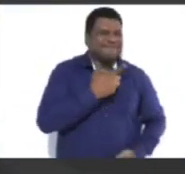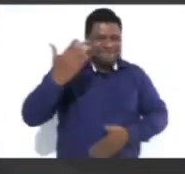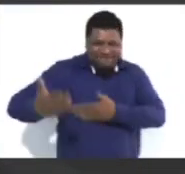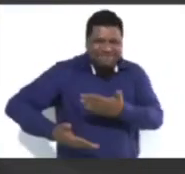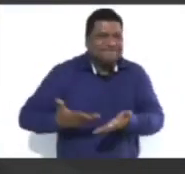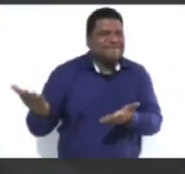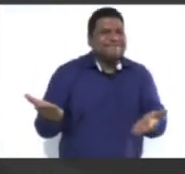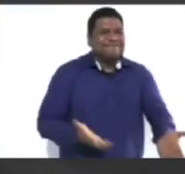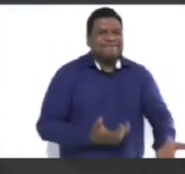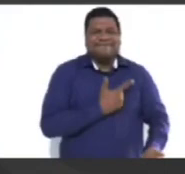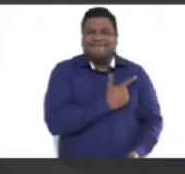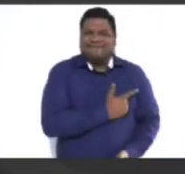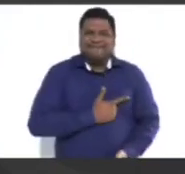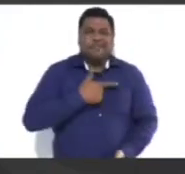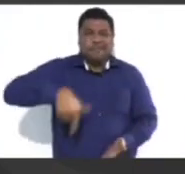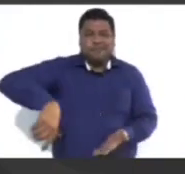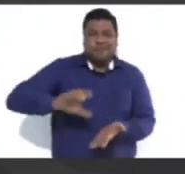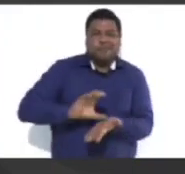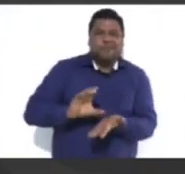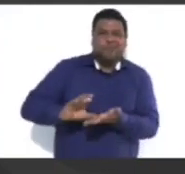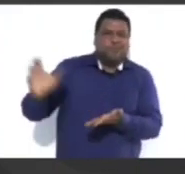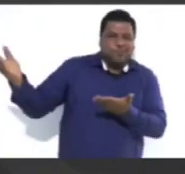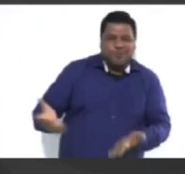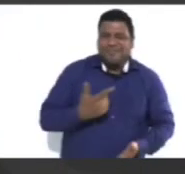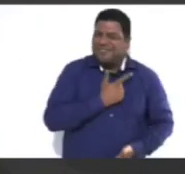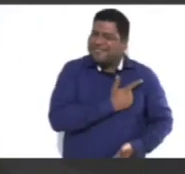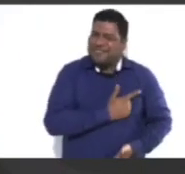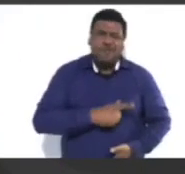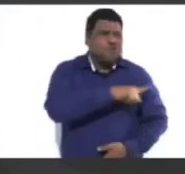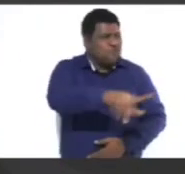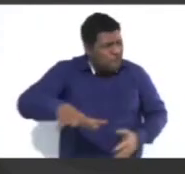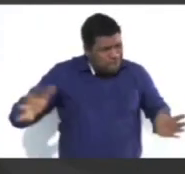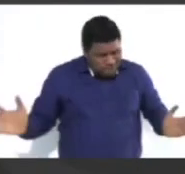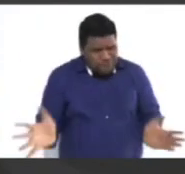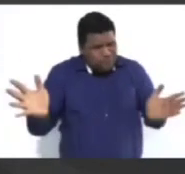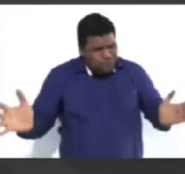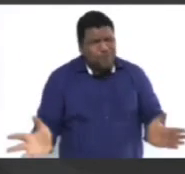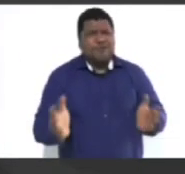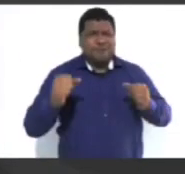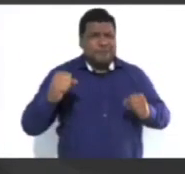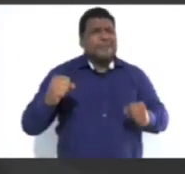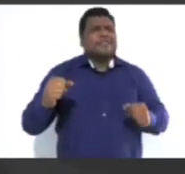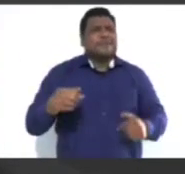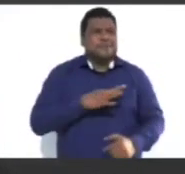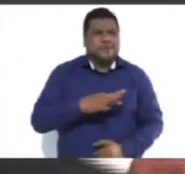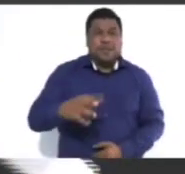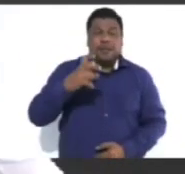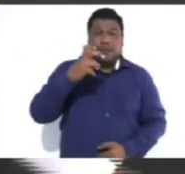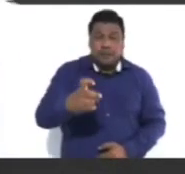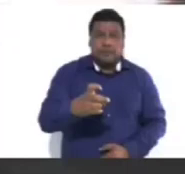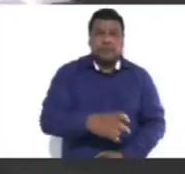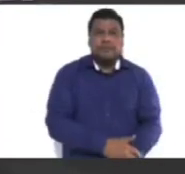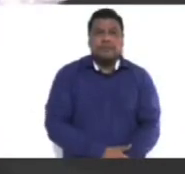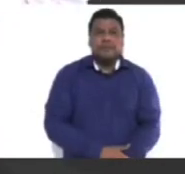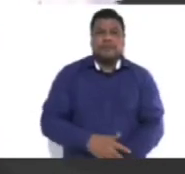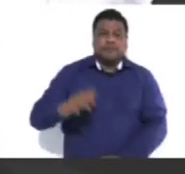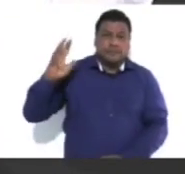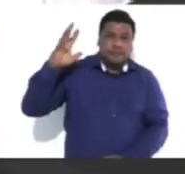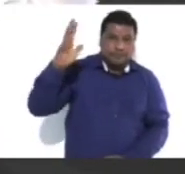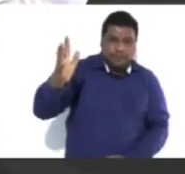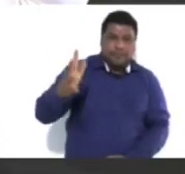ustedes, paisanos, aquí en COSOL. Y vamos adelante, y cuando